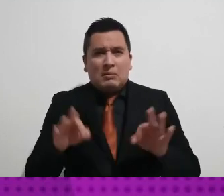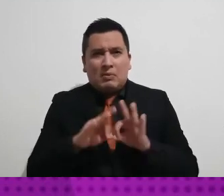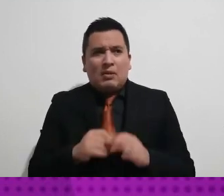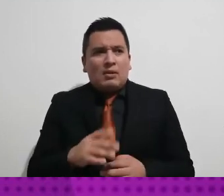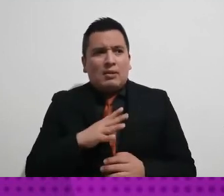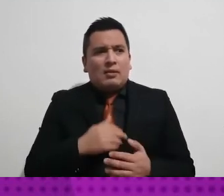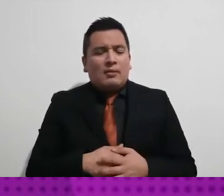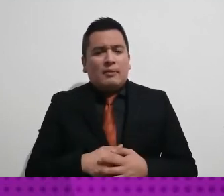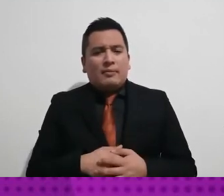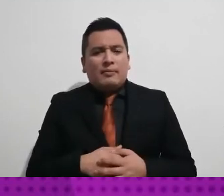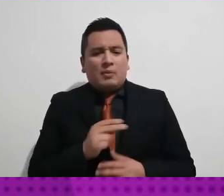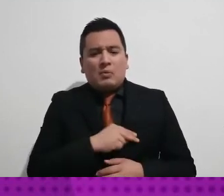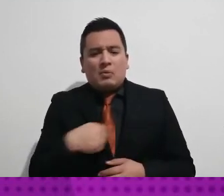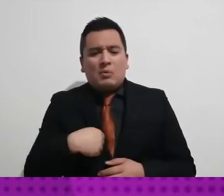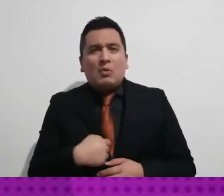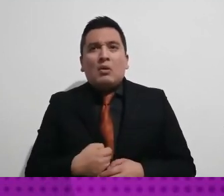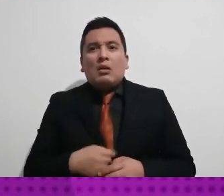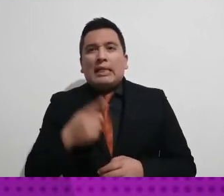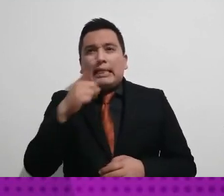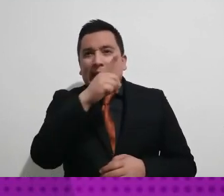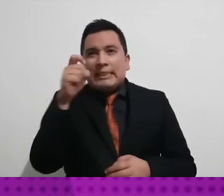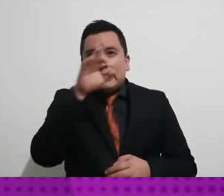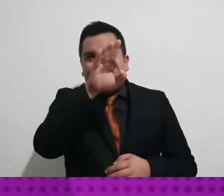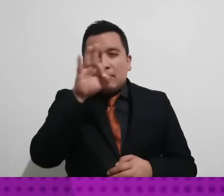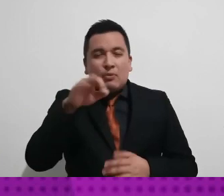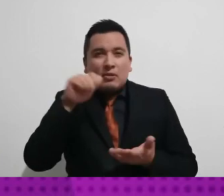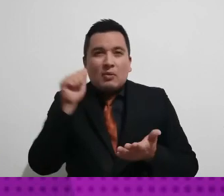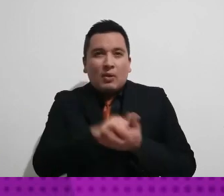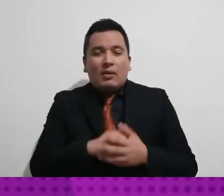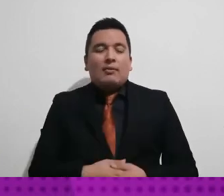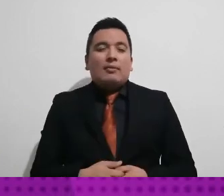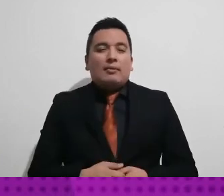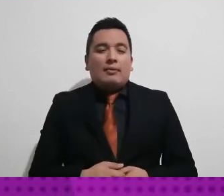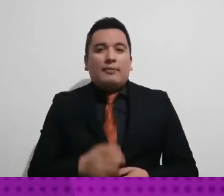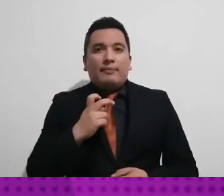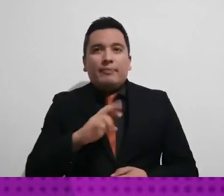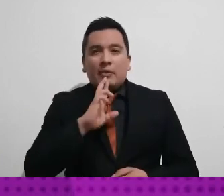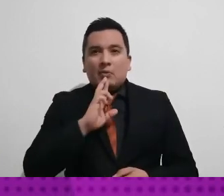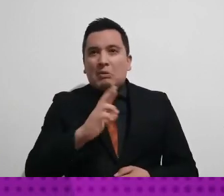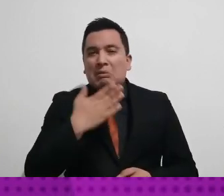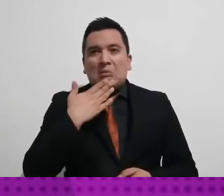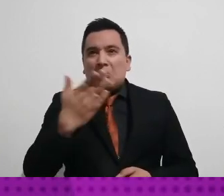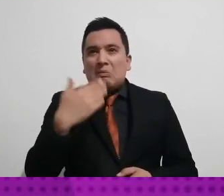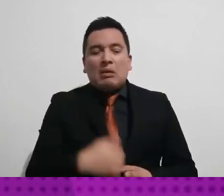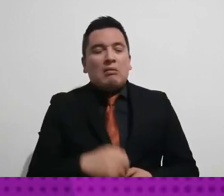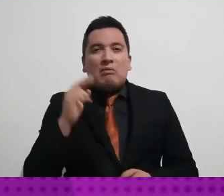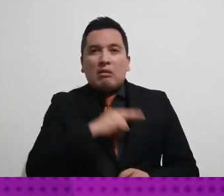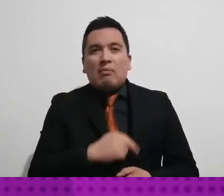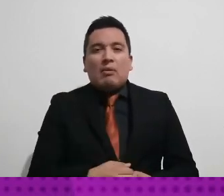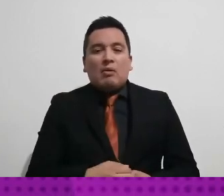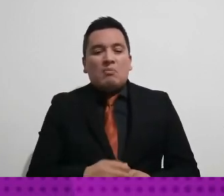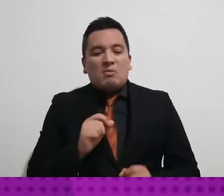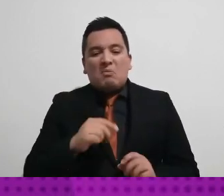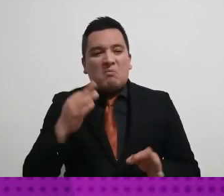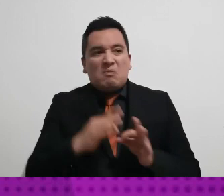Pero lo que sí es importante es que logramos la captura del 100% de las actas. Estos resultados fueron muy buenos, fueron